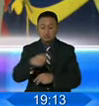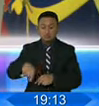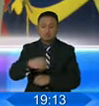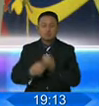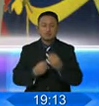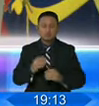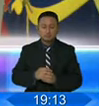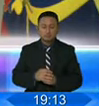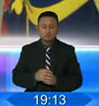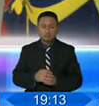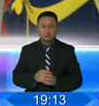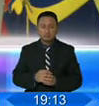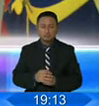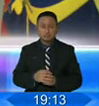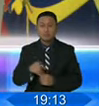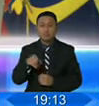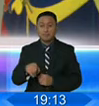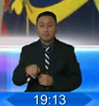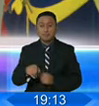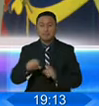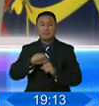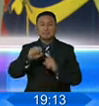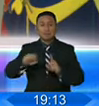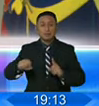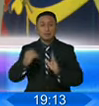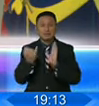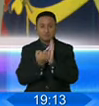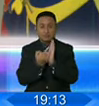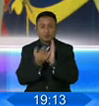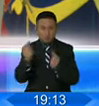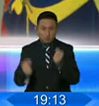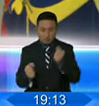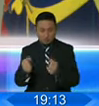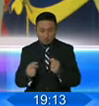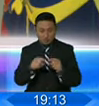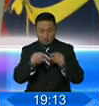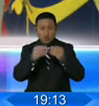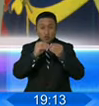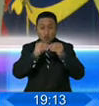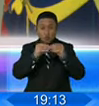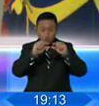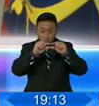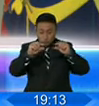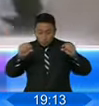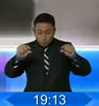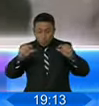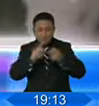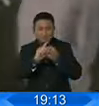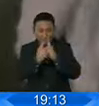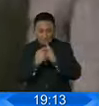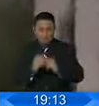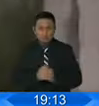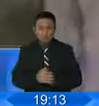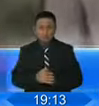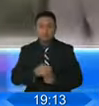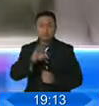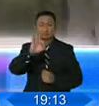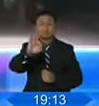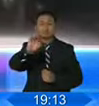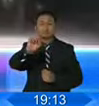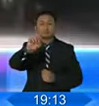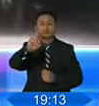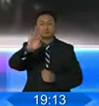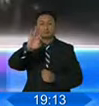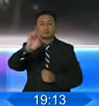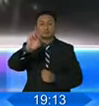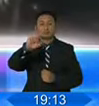la modificación de los sistemas de identificación vehicular, es decir, de la clonación. Fortaleza 13 también llegó a las provincias